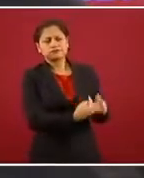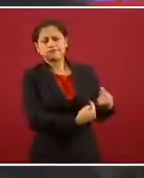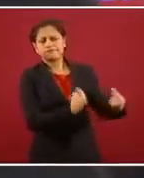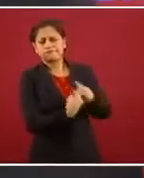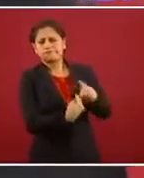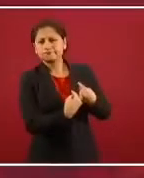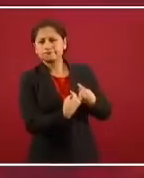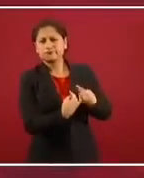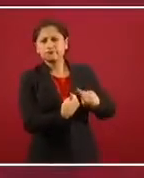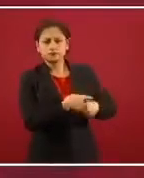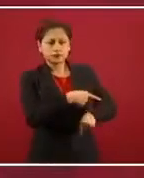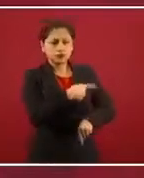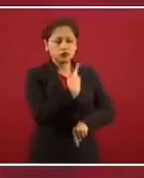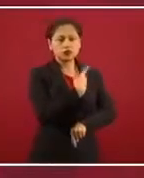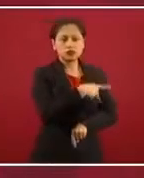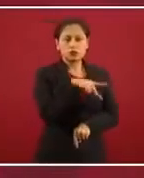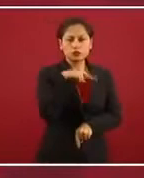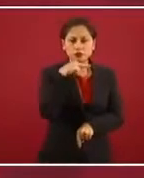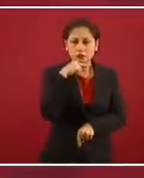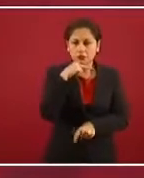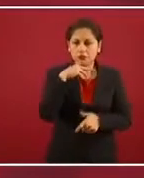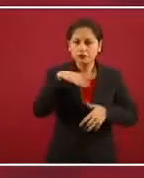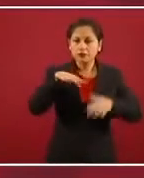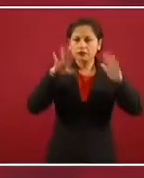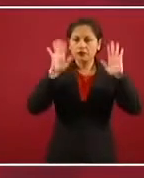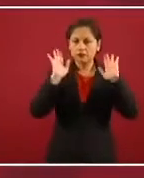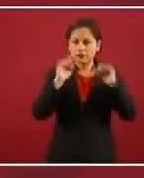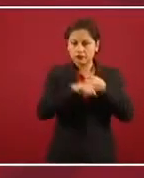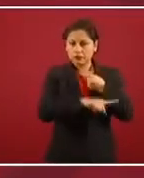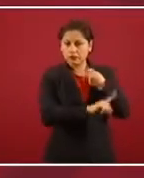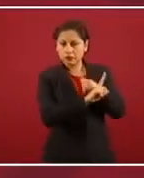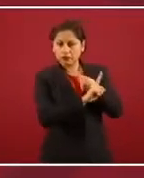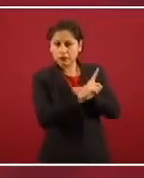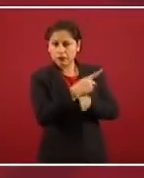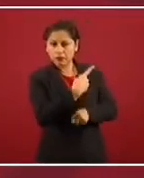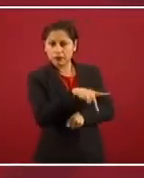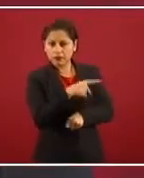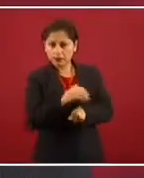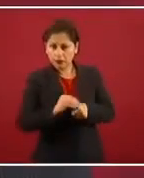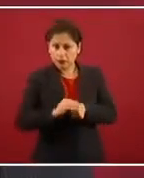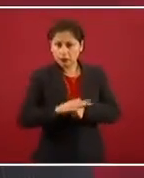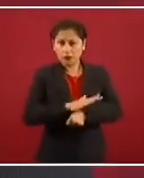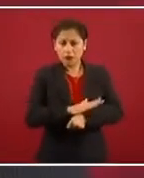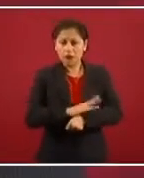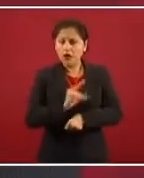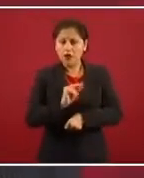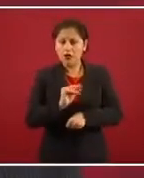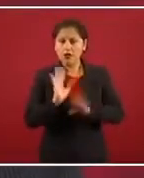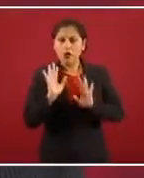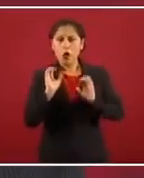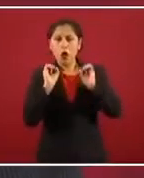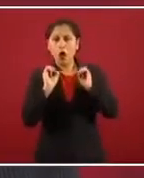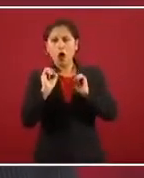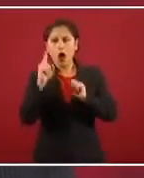el coronavirus, ni siquiera es la crisis económica que les preocupe.